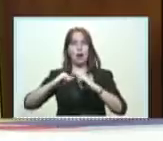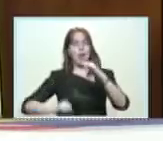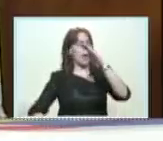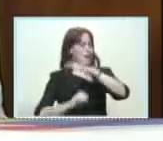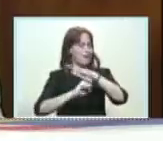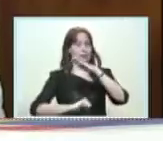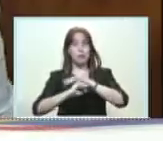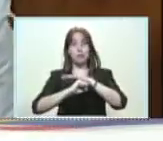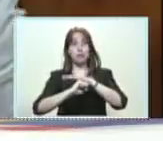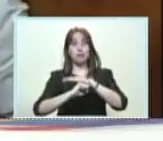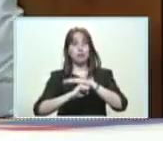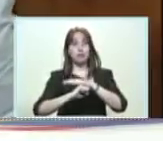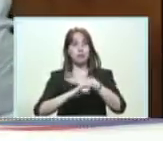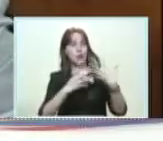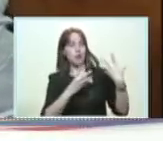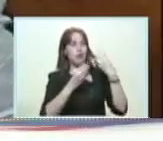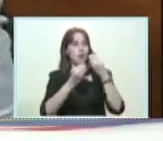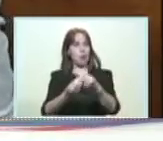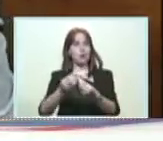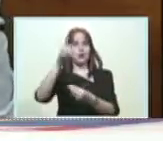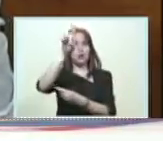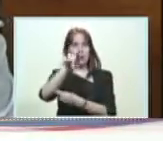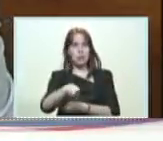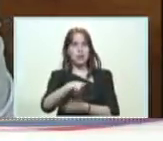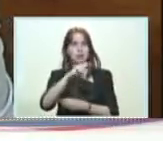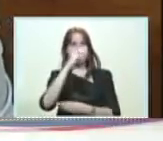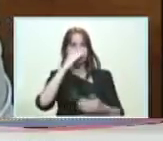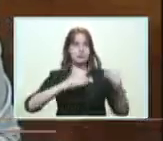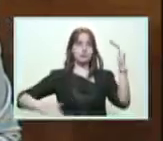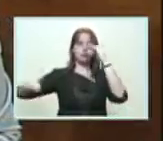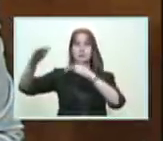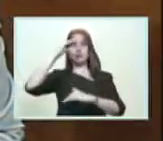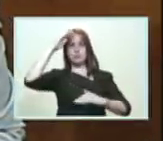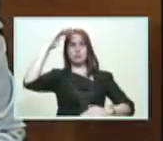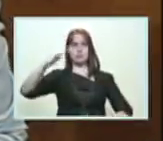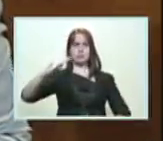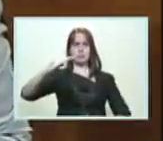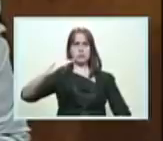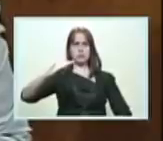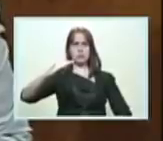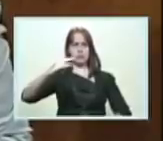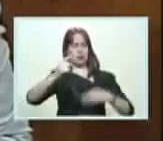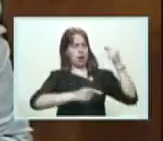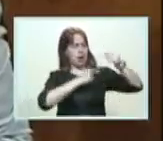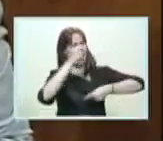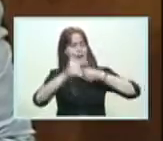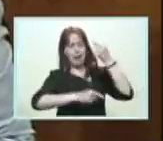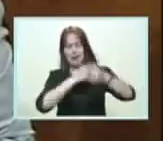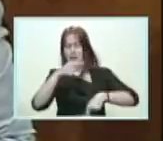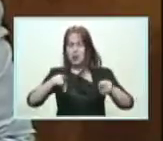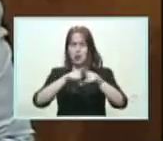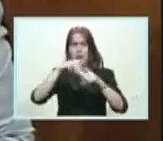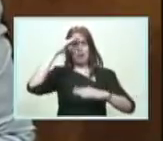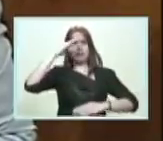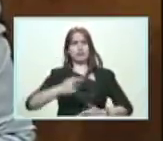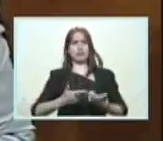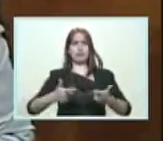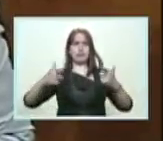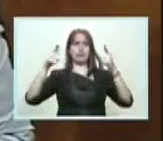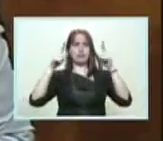solidaridad. Lo acompañó también el alto mando militar, dignos herederos de nuestro ejército